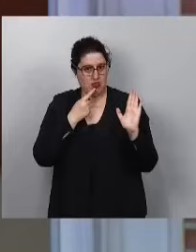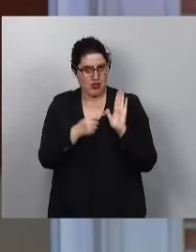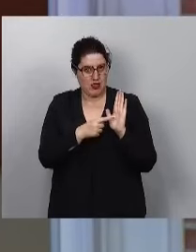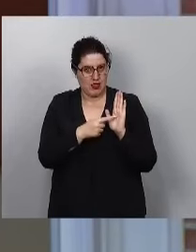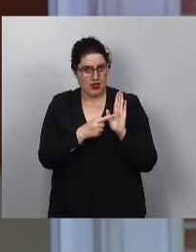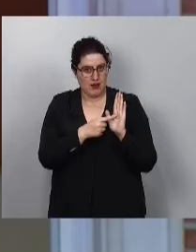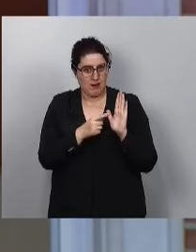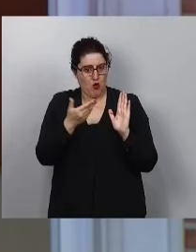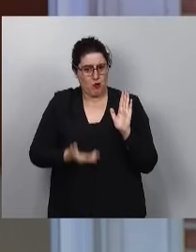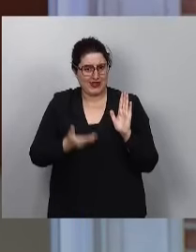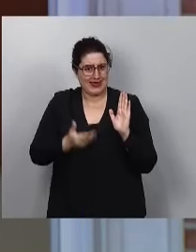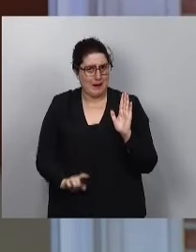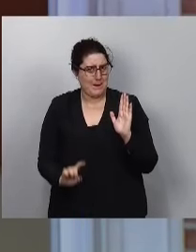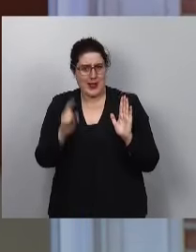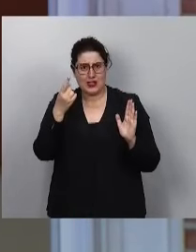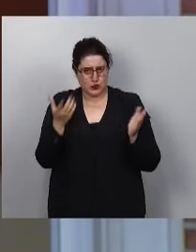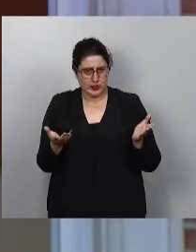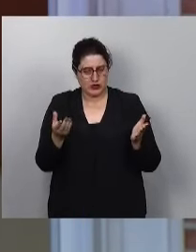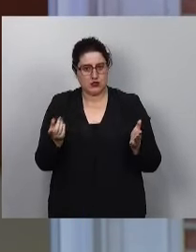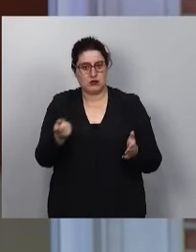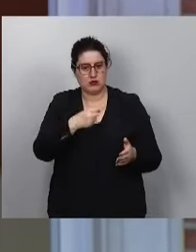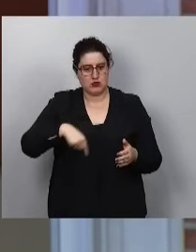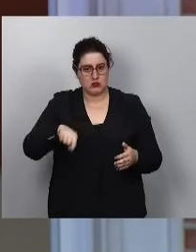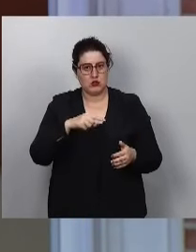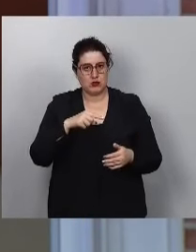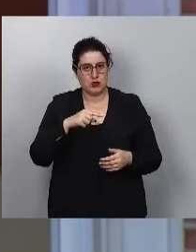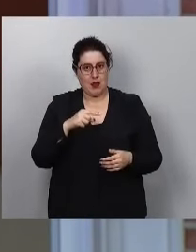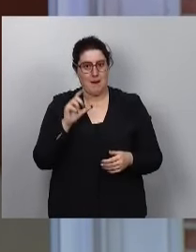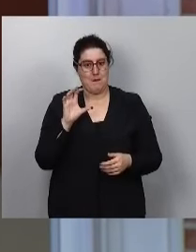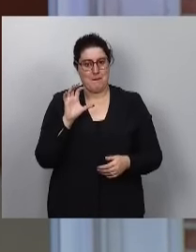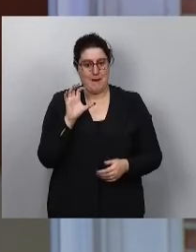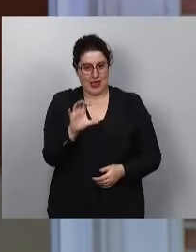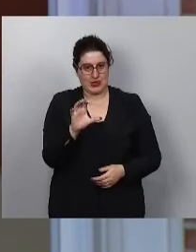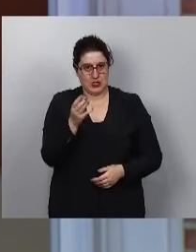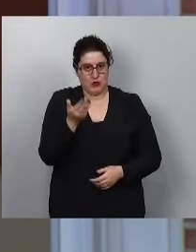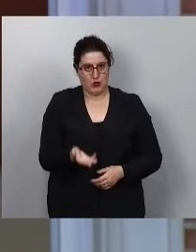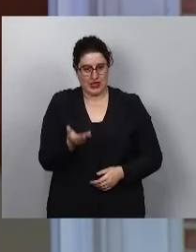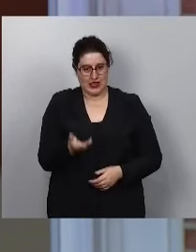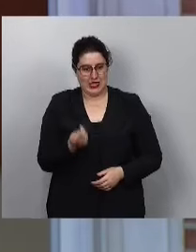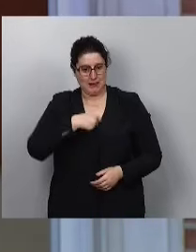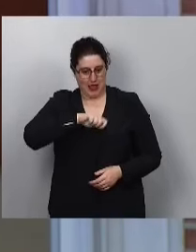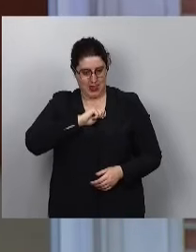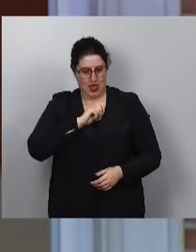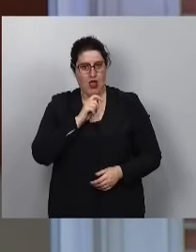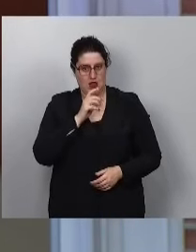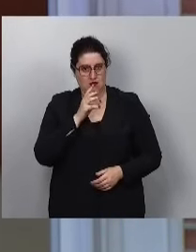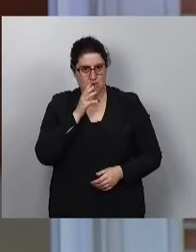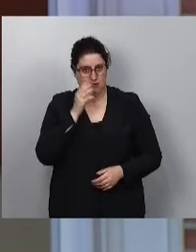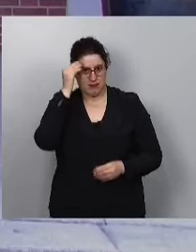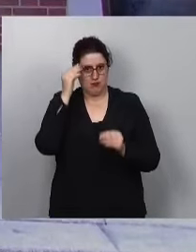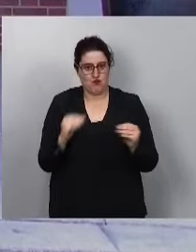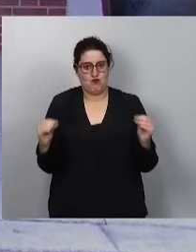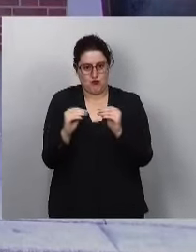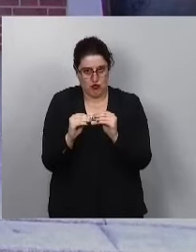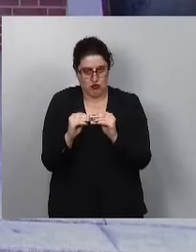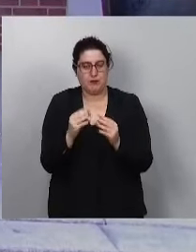pueblos. Actuamos conforme a lo que se espera de un gran país como es España. España reconoce ahora a